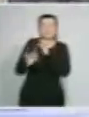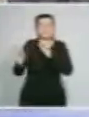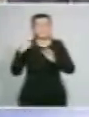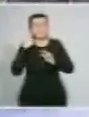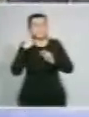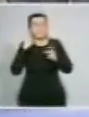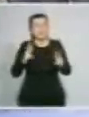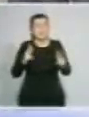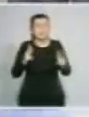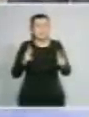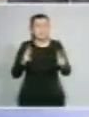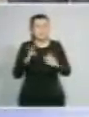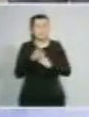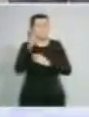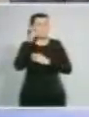Sin